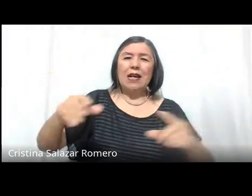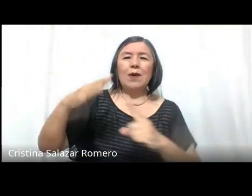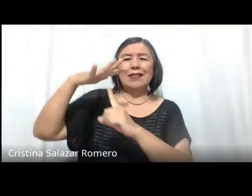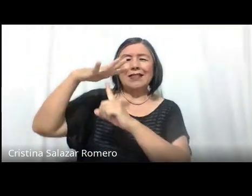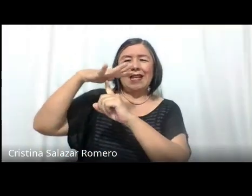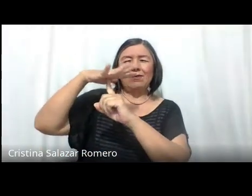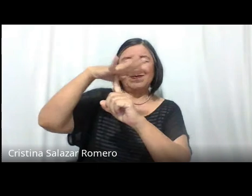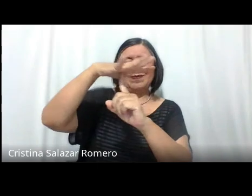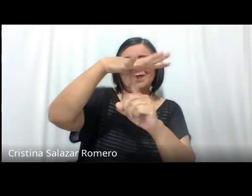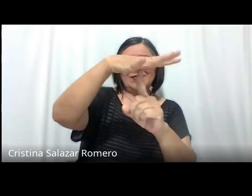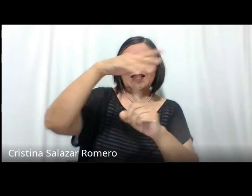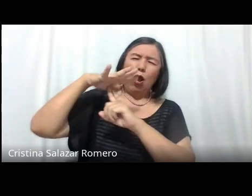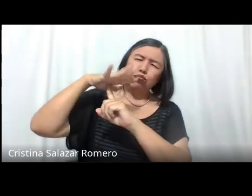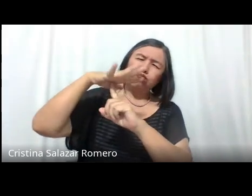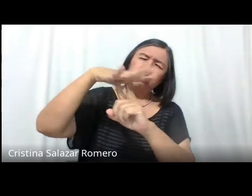Y la cuarta seña.